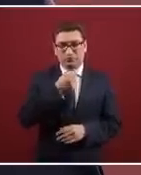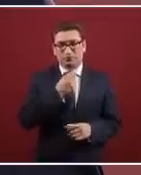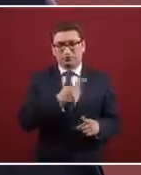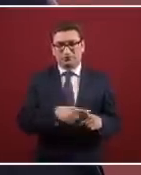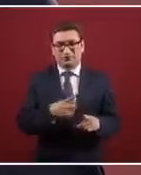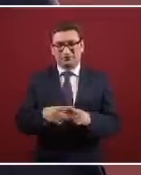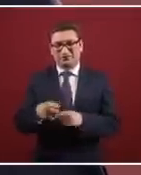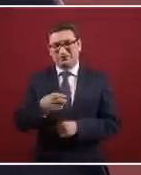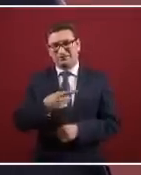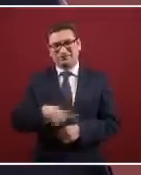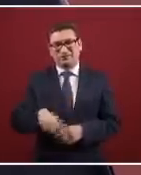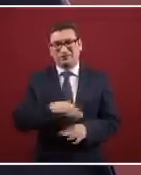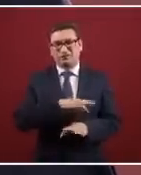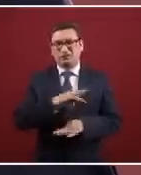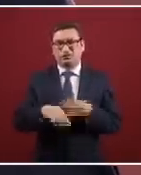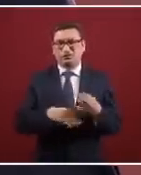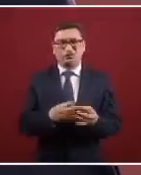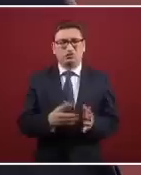totalmente